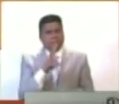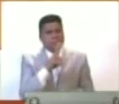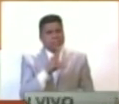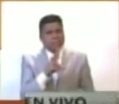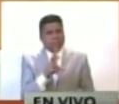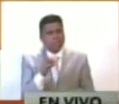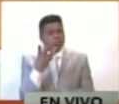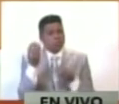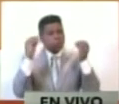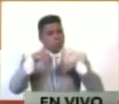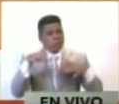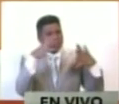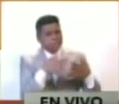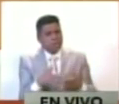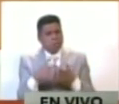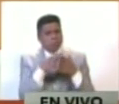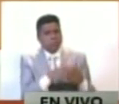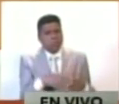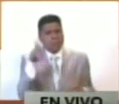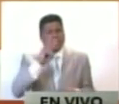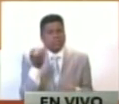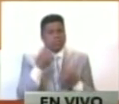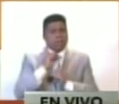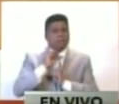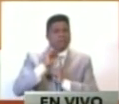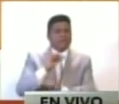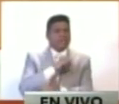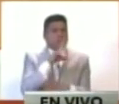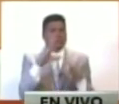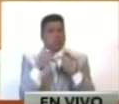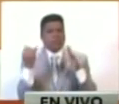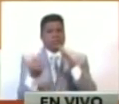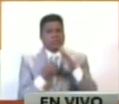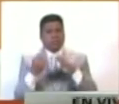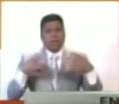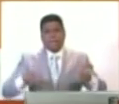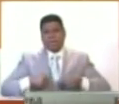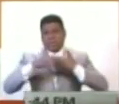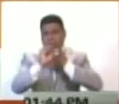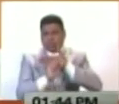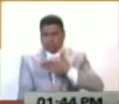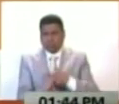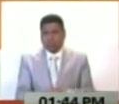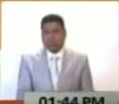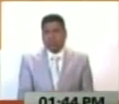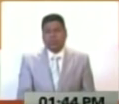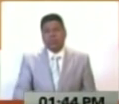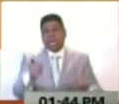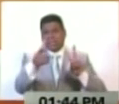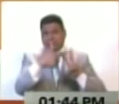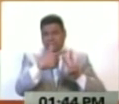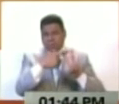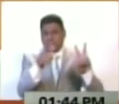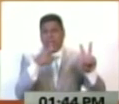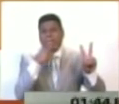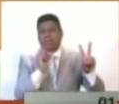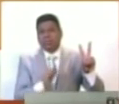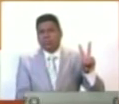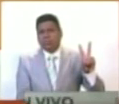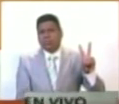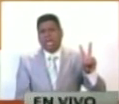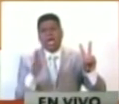usted decía que va a Venezuela por defender lo que es la institucionalidad del Mercosur. Una segunda pregunta tendría que ver cuál sería